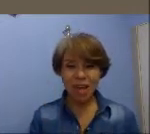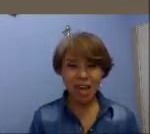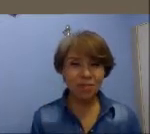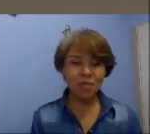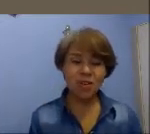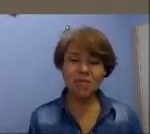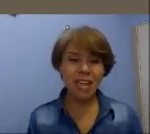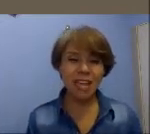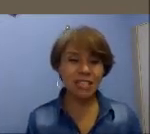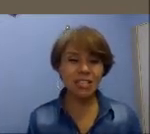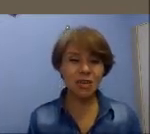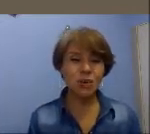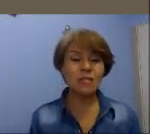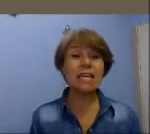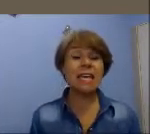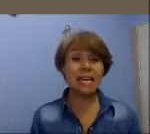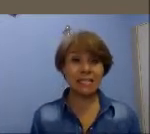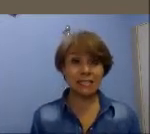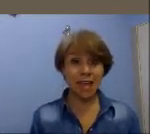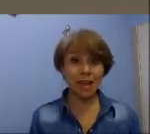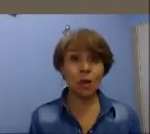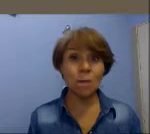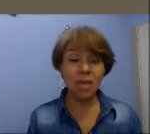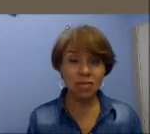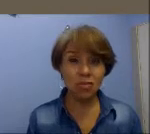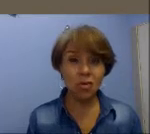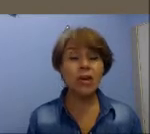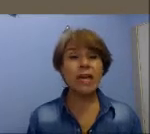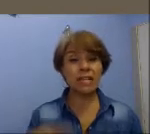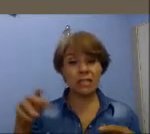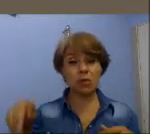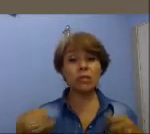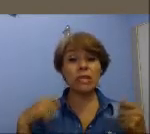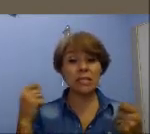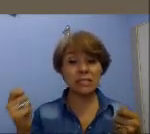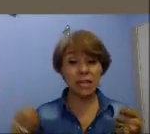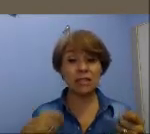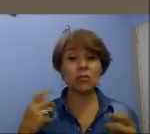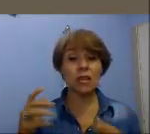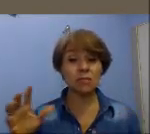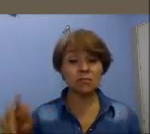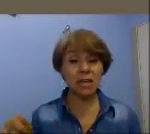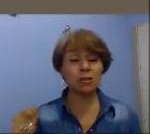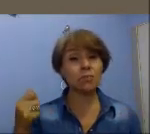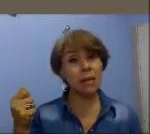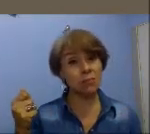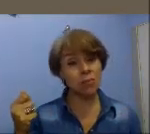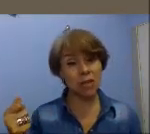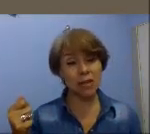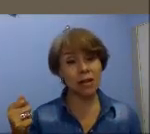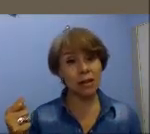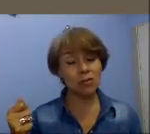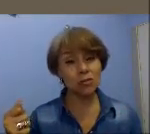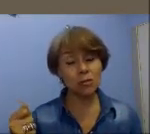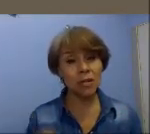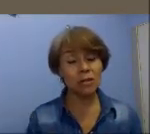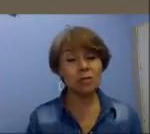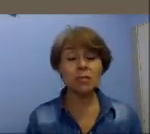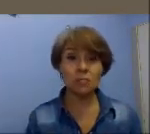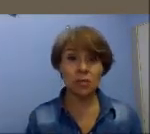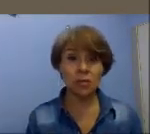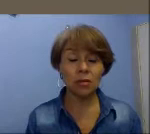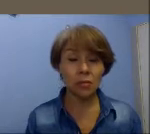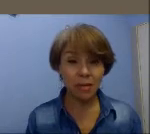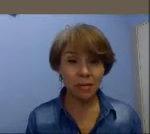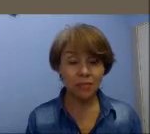Correcto, bravo, muy bien chicos, está comiendo, está utilizando las manos para poder agarrar los